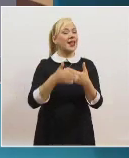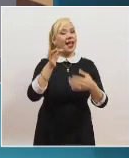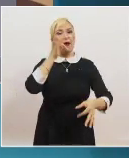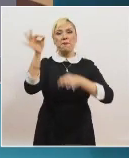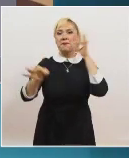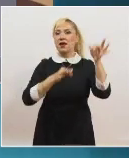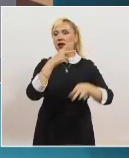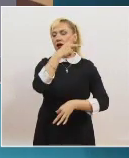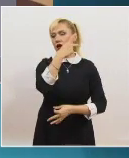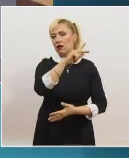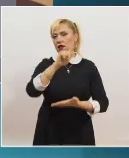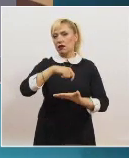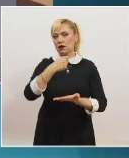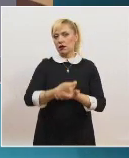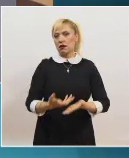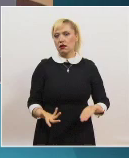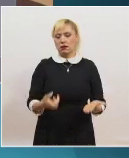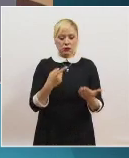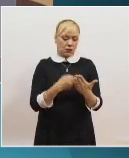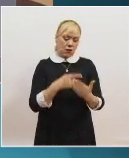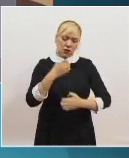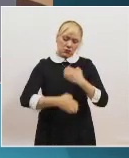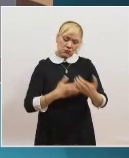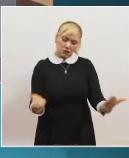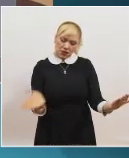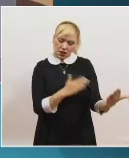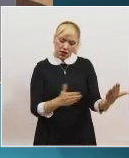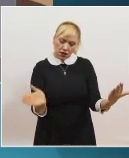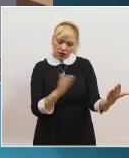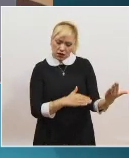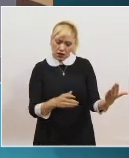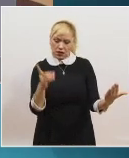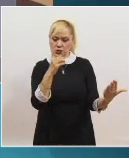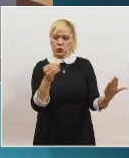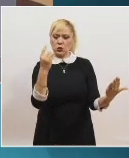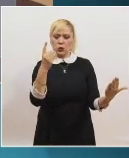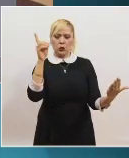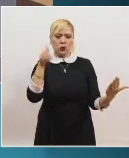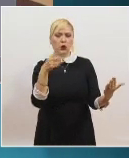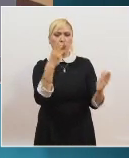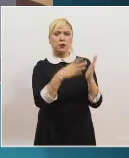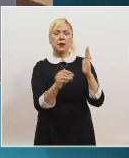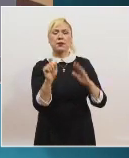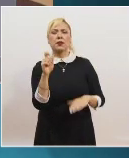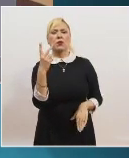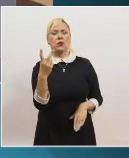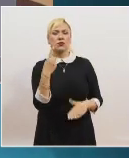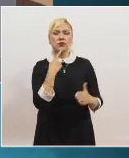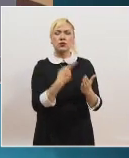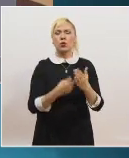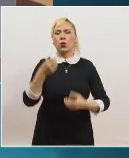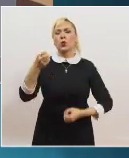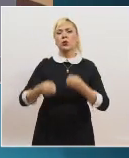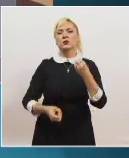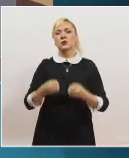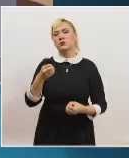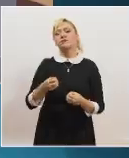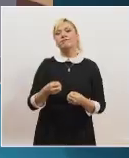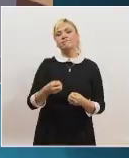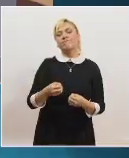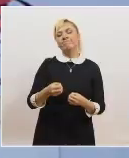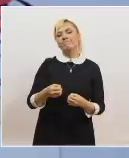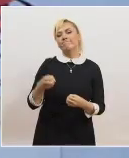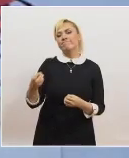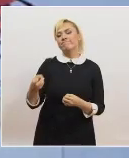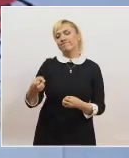referido coincide con lo resuelto en el expediente sub-JRC 101-2022 relacionado con el juicio de nulidad de la elección